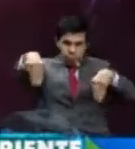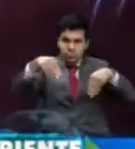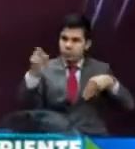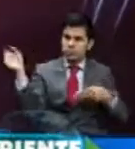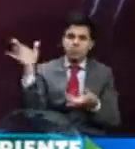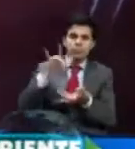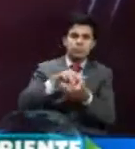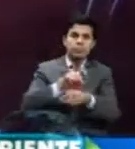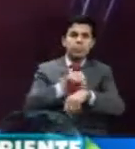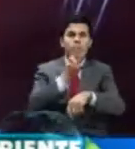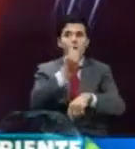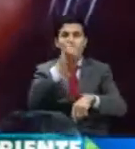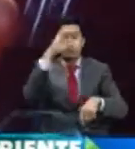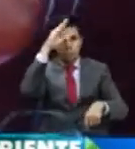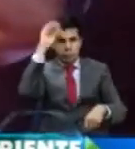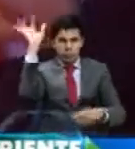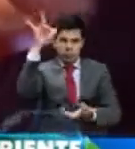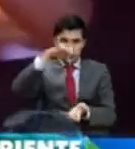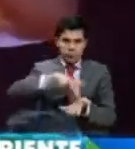a las 8 p.m.